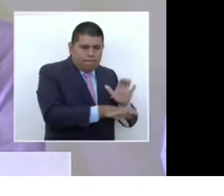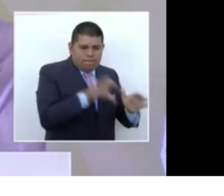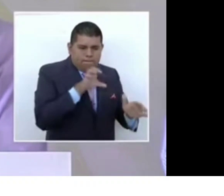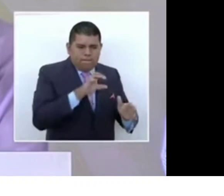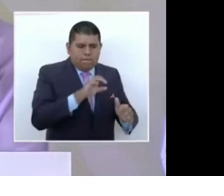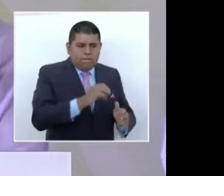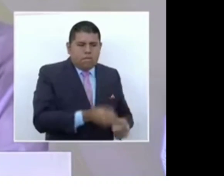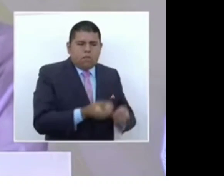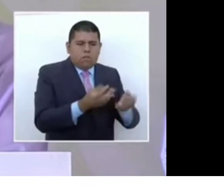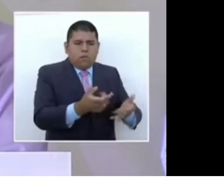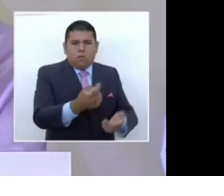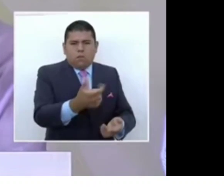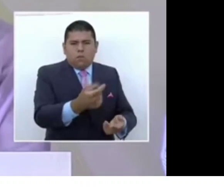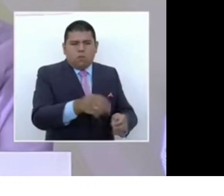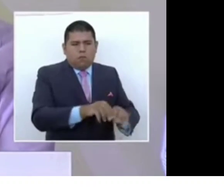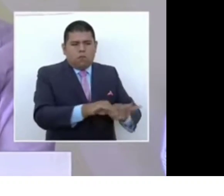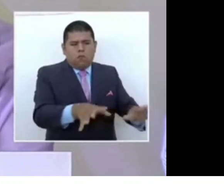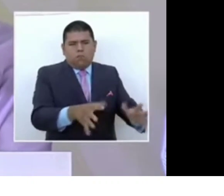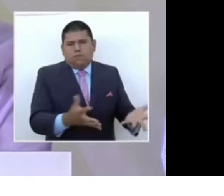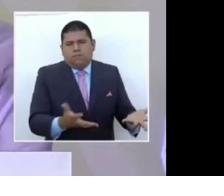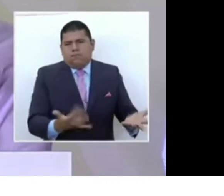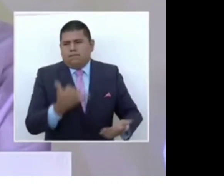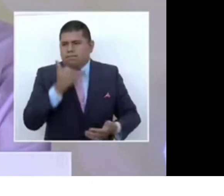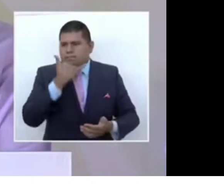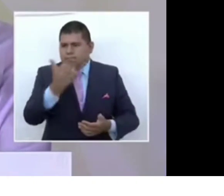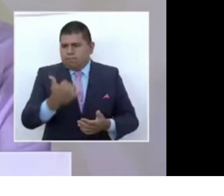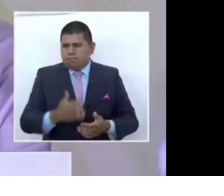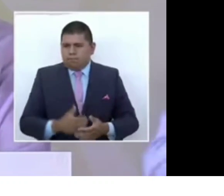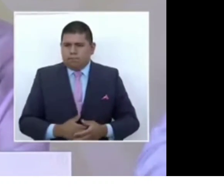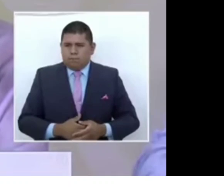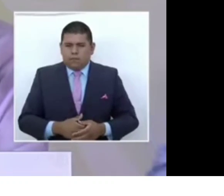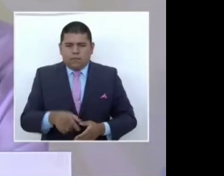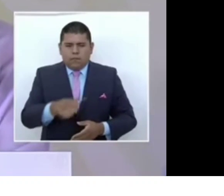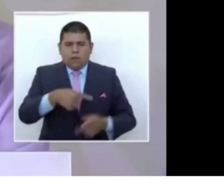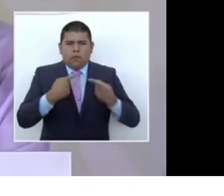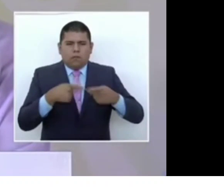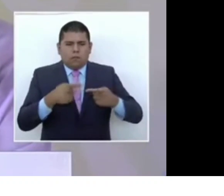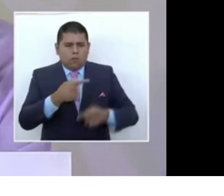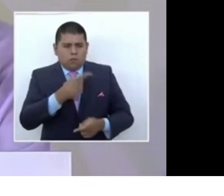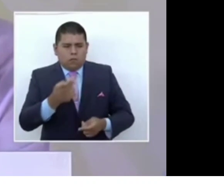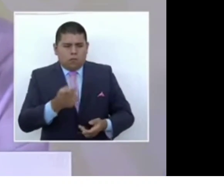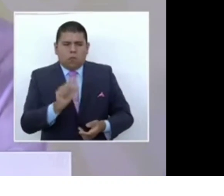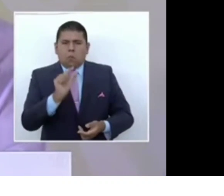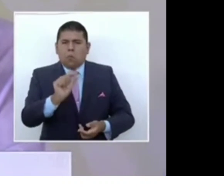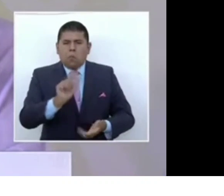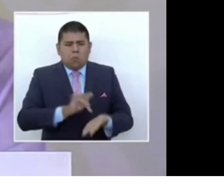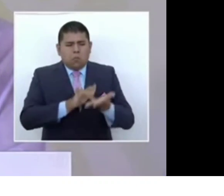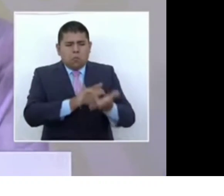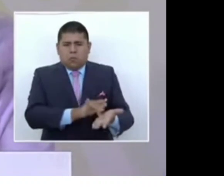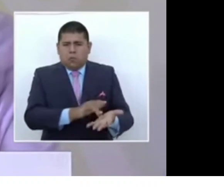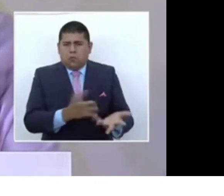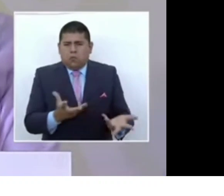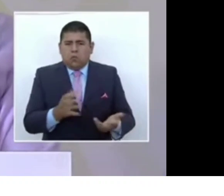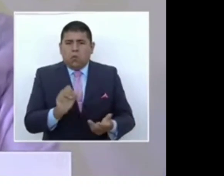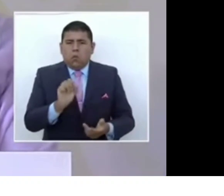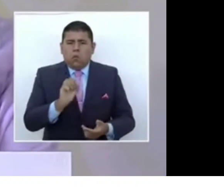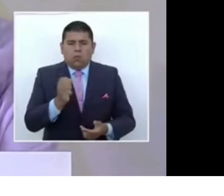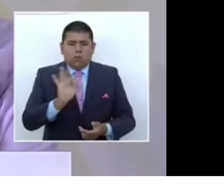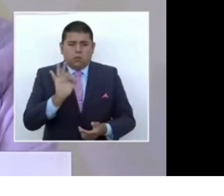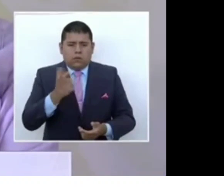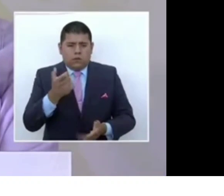Era poco lo que se destinaba a los pobres y además no llegaba